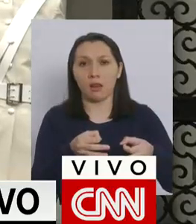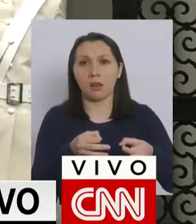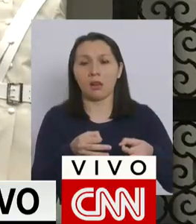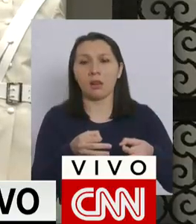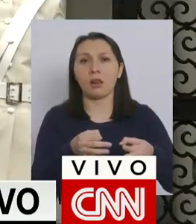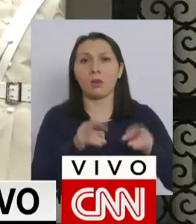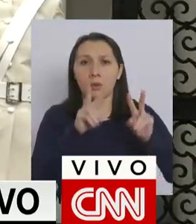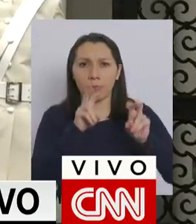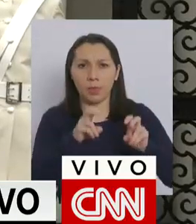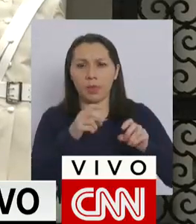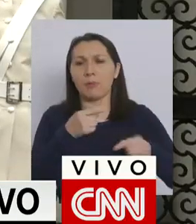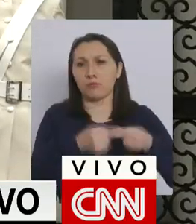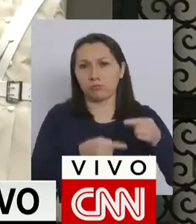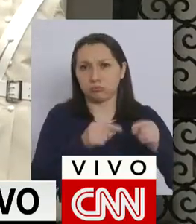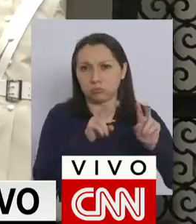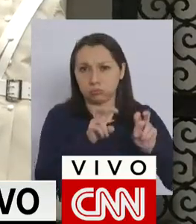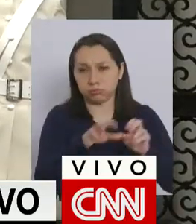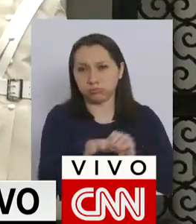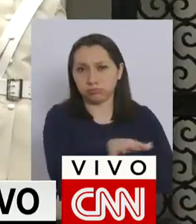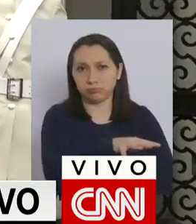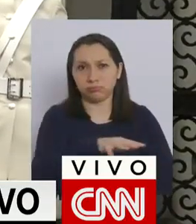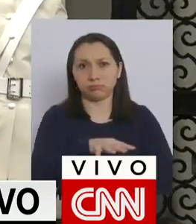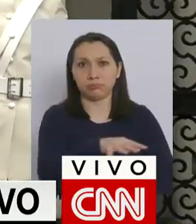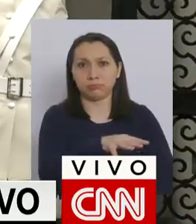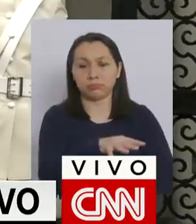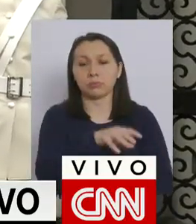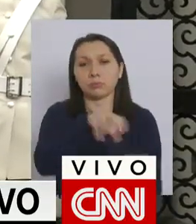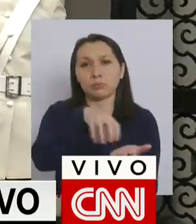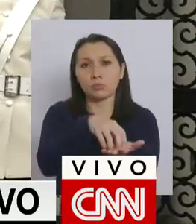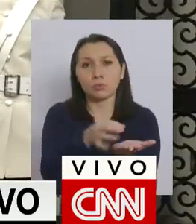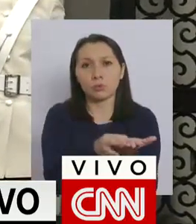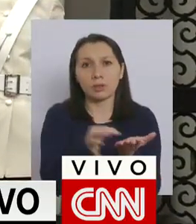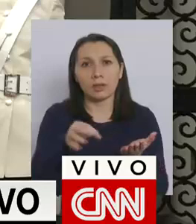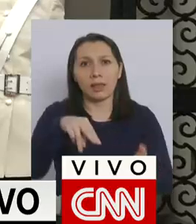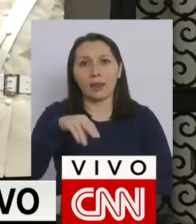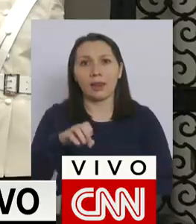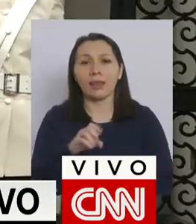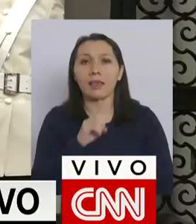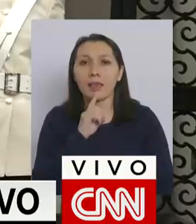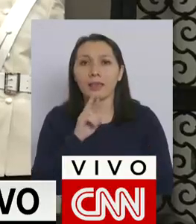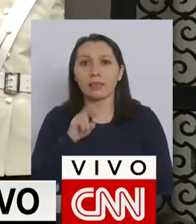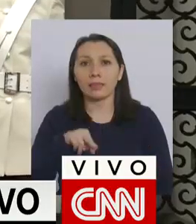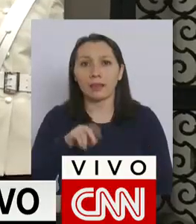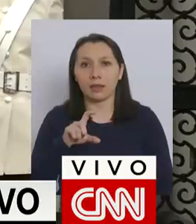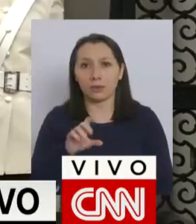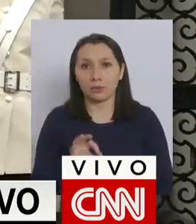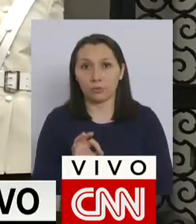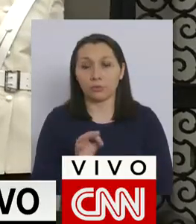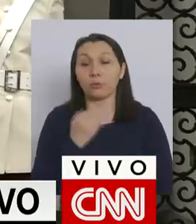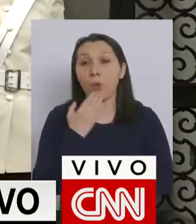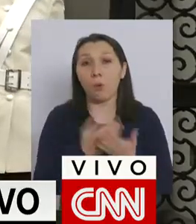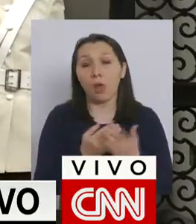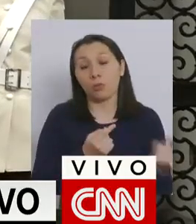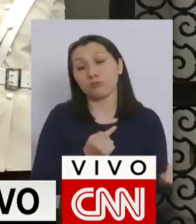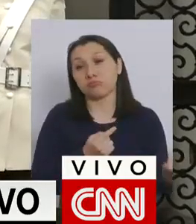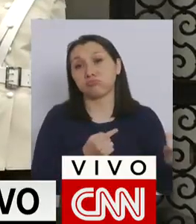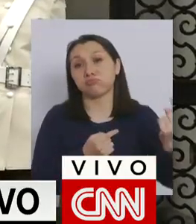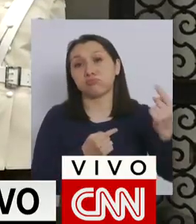un procedimiento en la localidad de Metrenco. Cuando